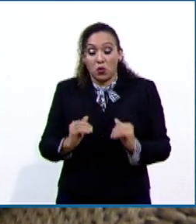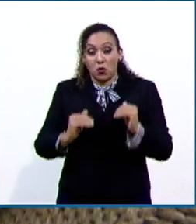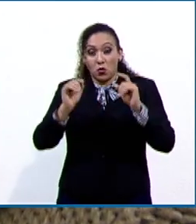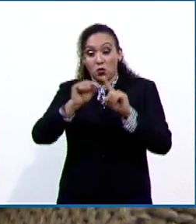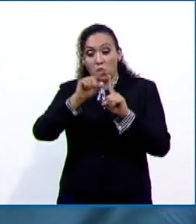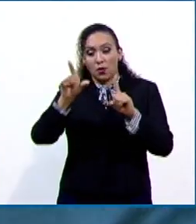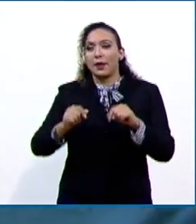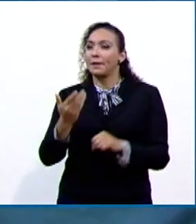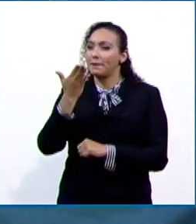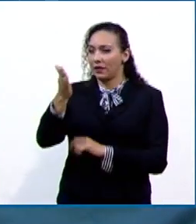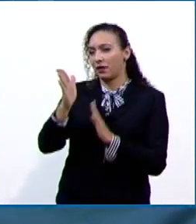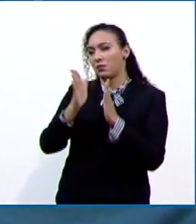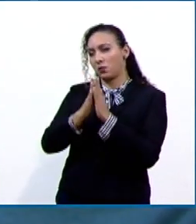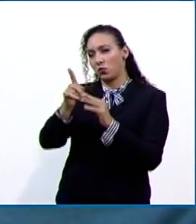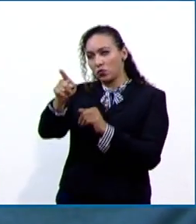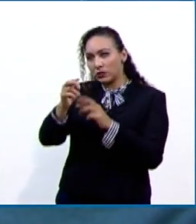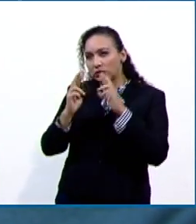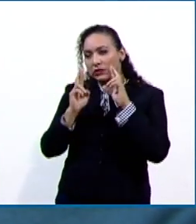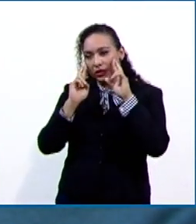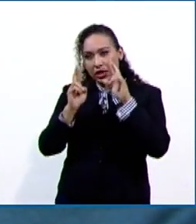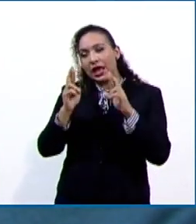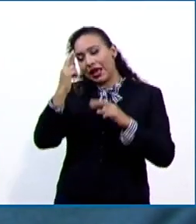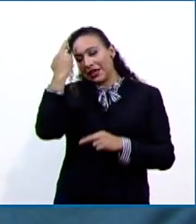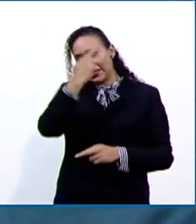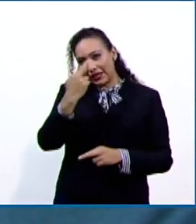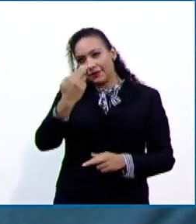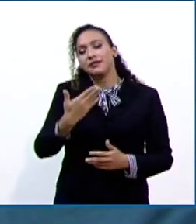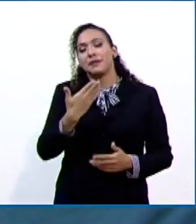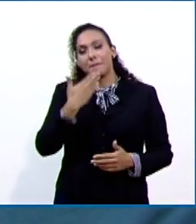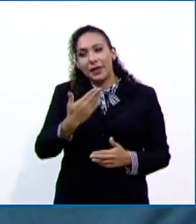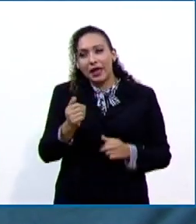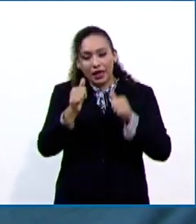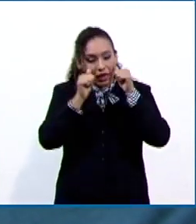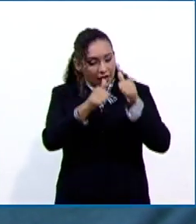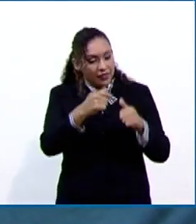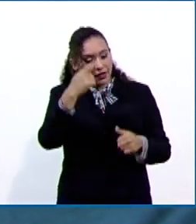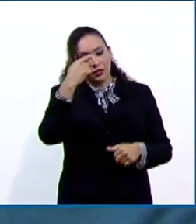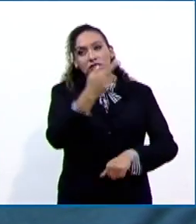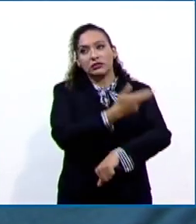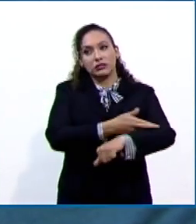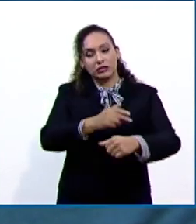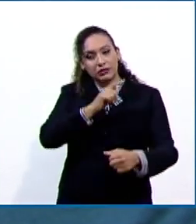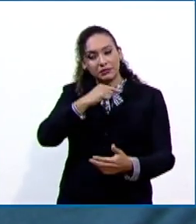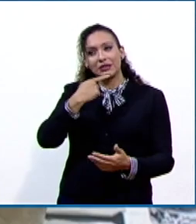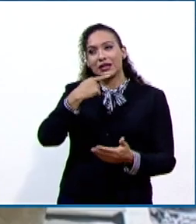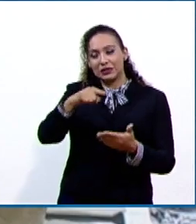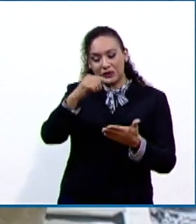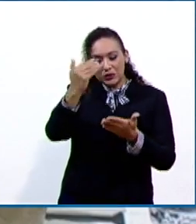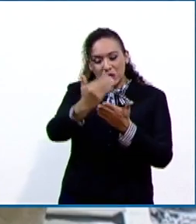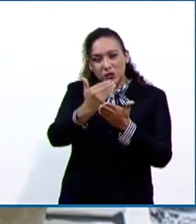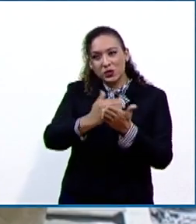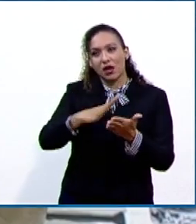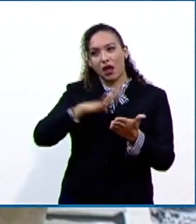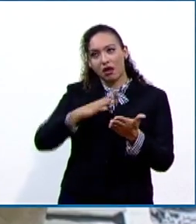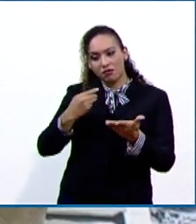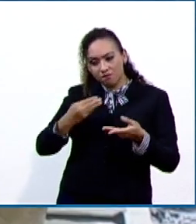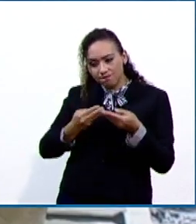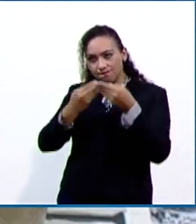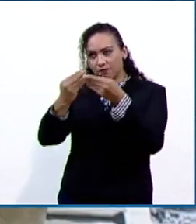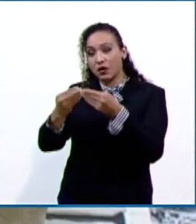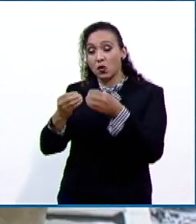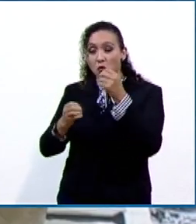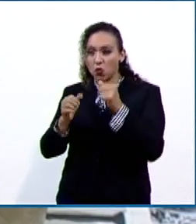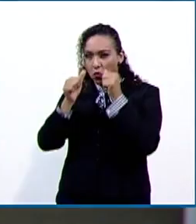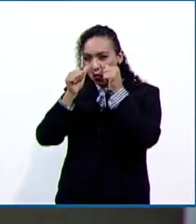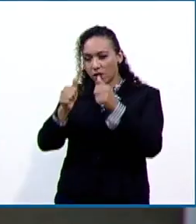la exhortan a resolver a la brevedad y, en definitiva, los recursos legales que se han promovido en contra de dicha reforma. Por